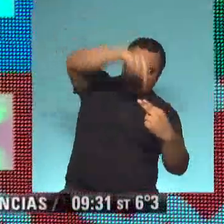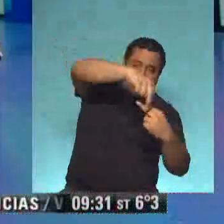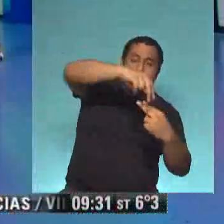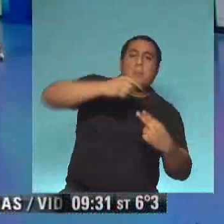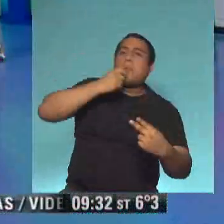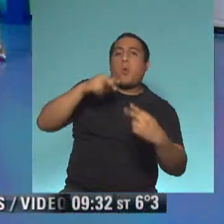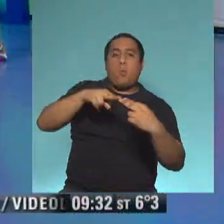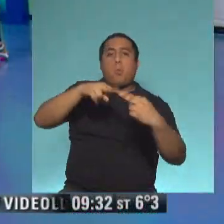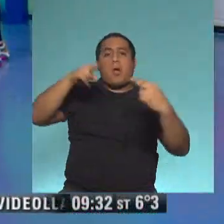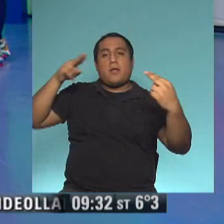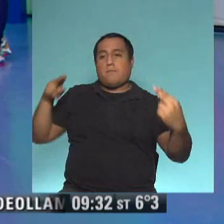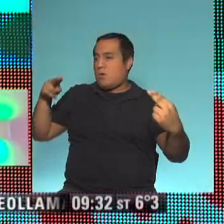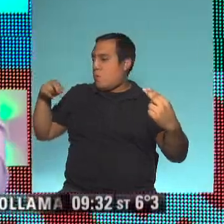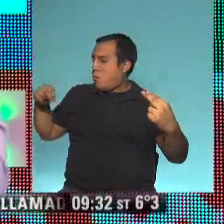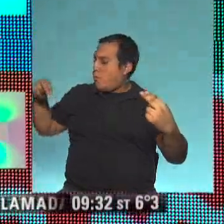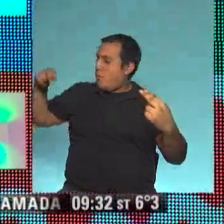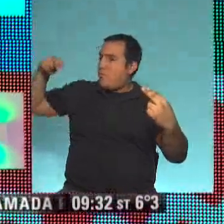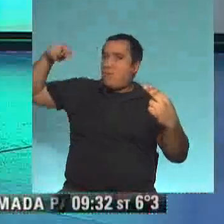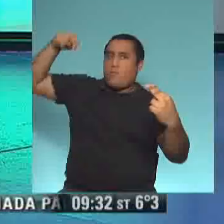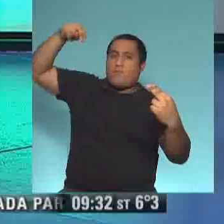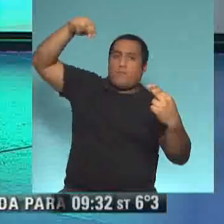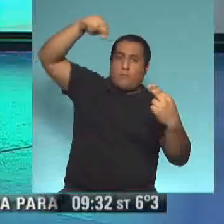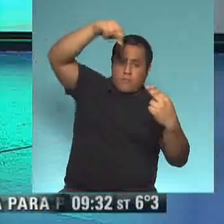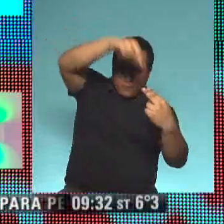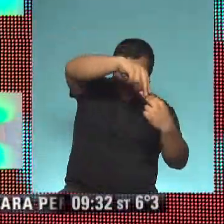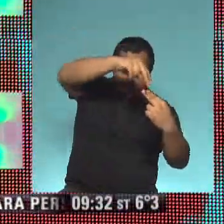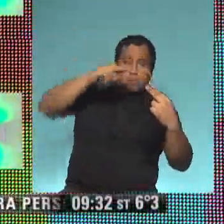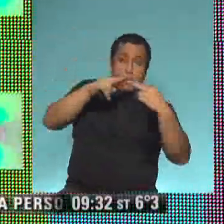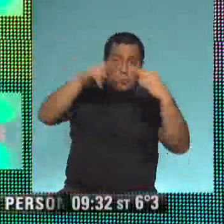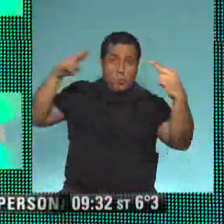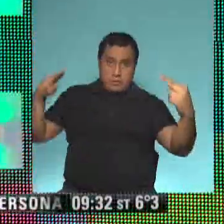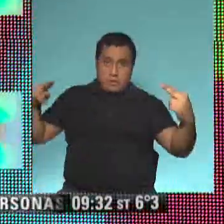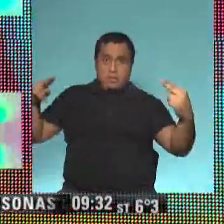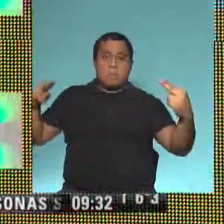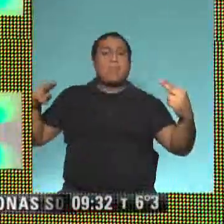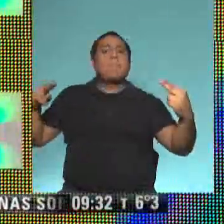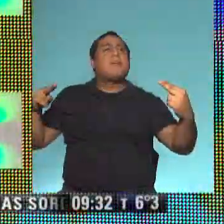puente, uno va por arriba, ¿no es cierto? Y también hay que tener en cuenta que